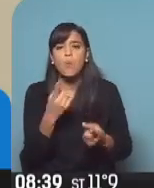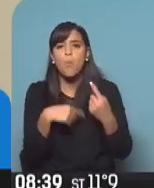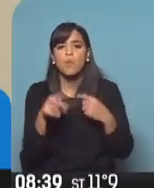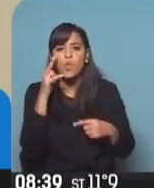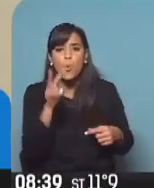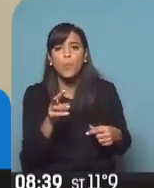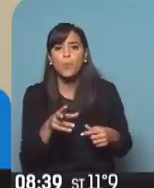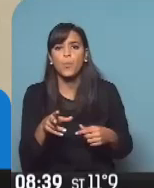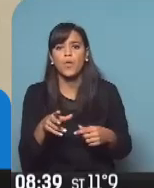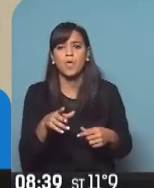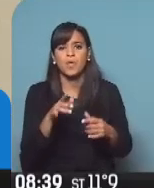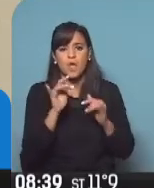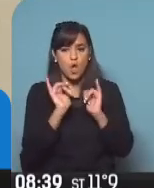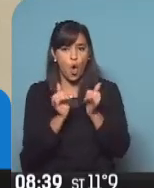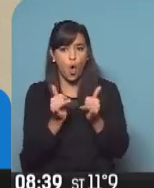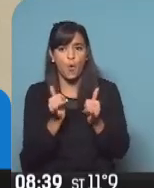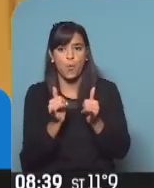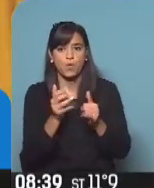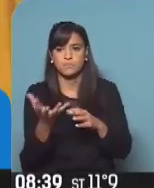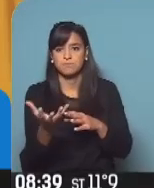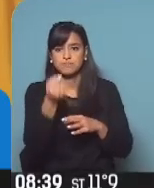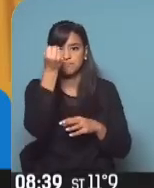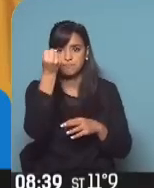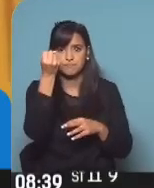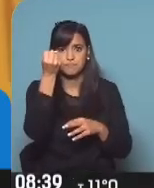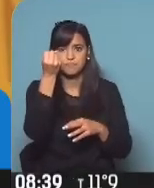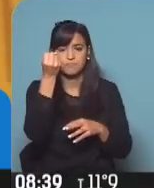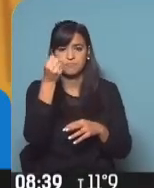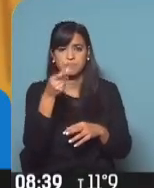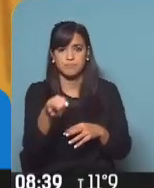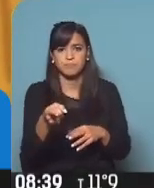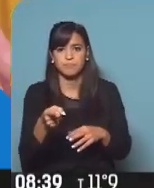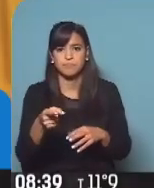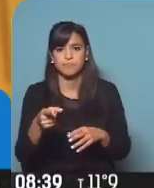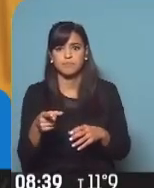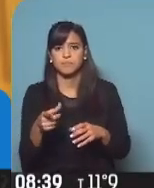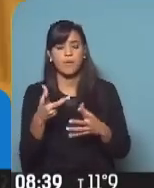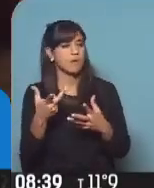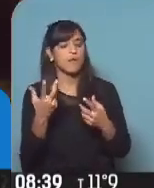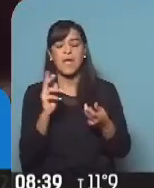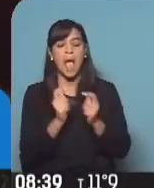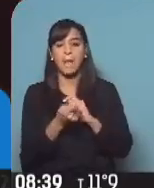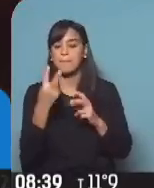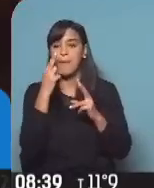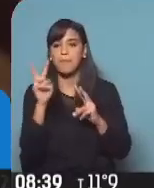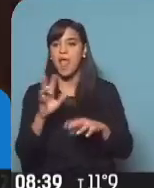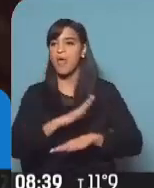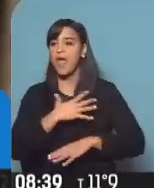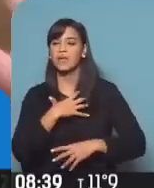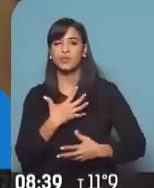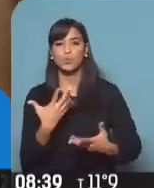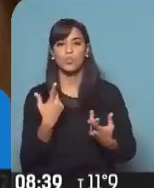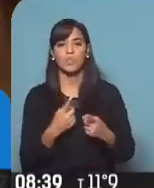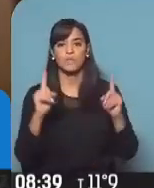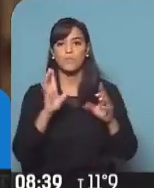ve un chico un joven que acaba de conseguir el registro le cambia la mirada es otra actitud hay